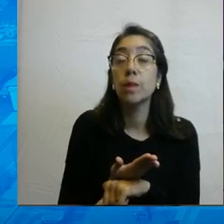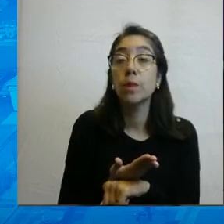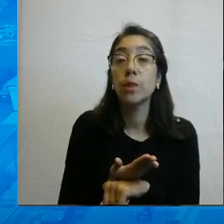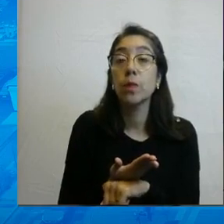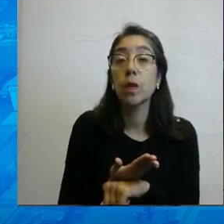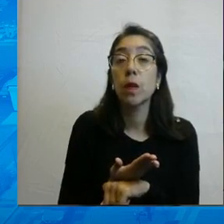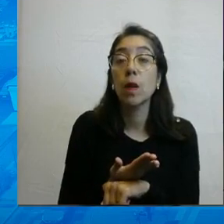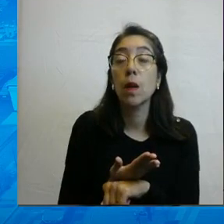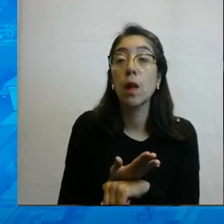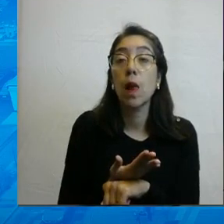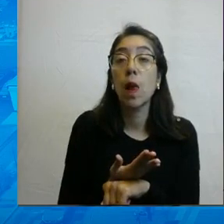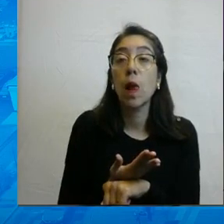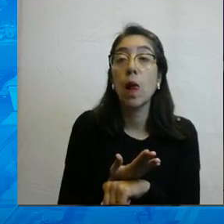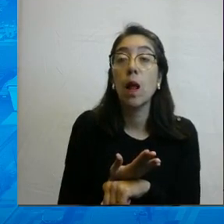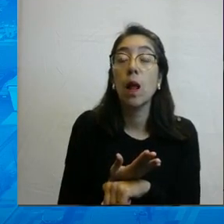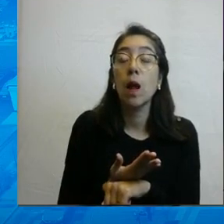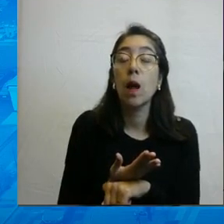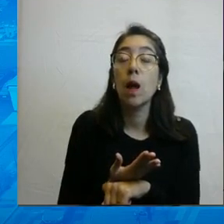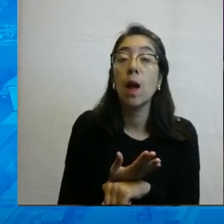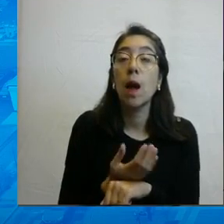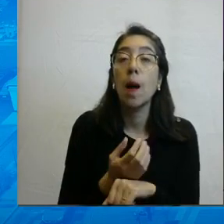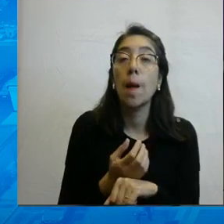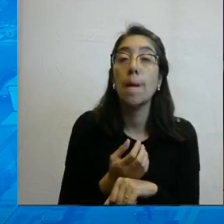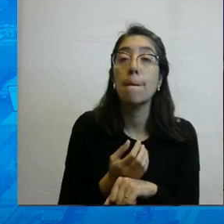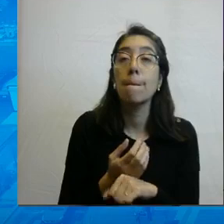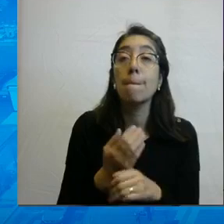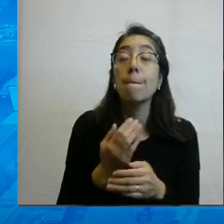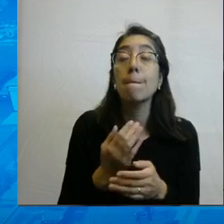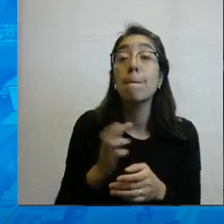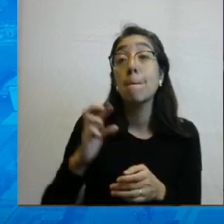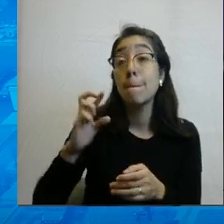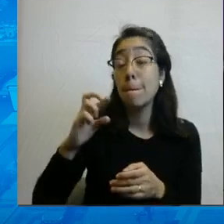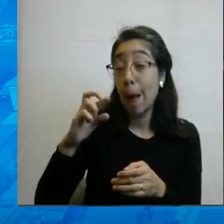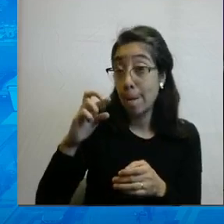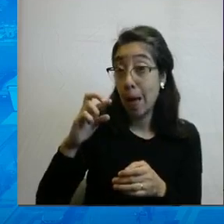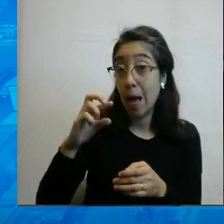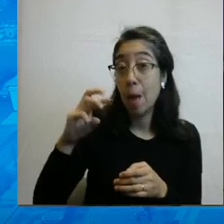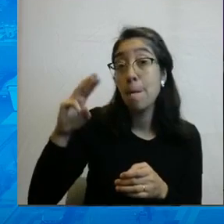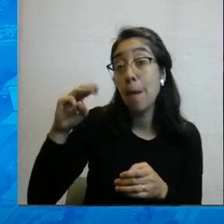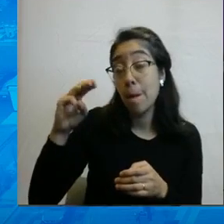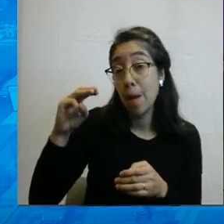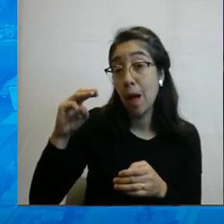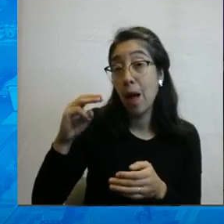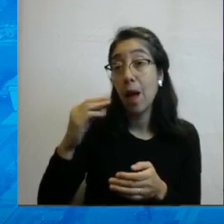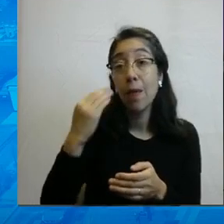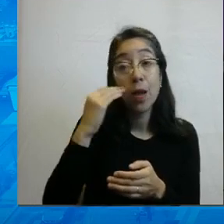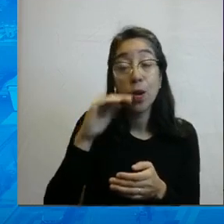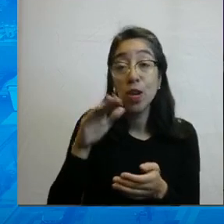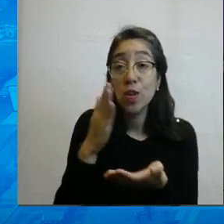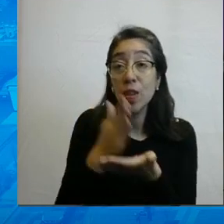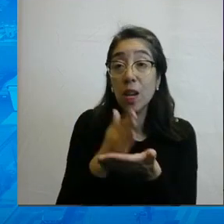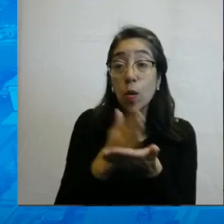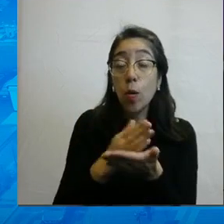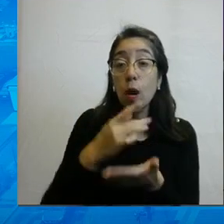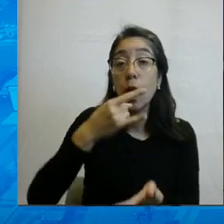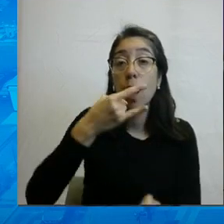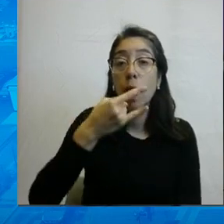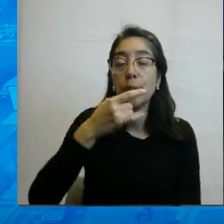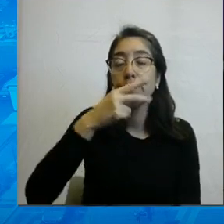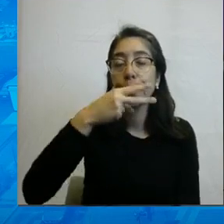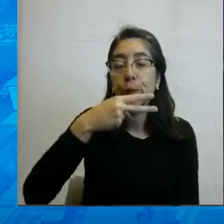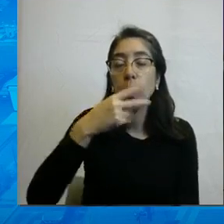los apoderados del Colegio Wilco Alto, que están solicitando algunas mesas